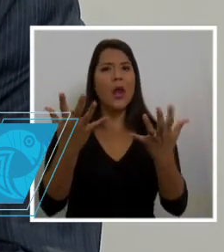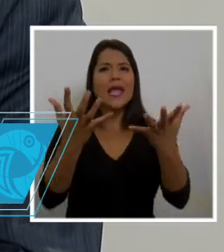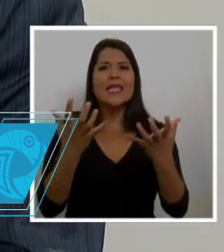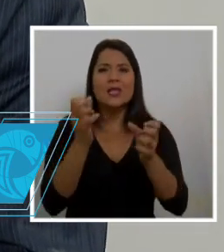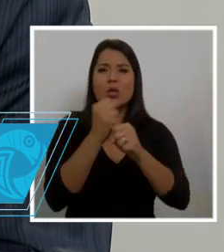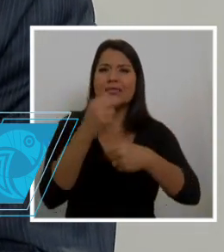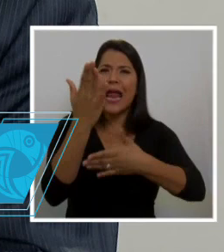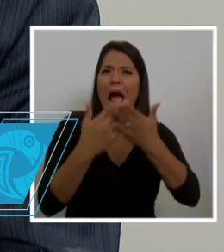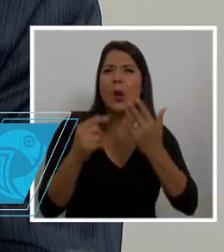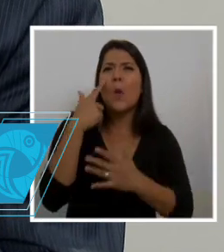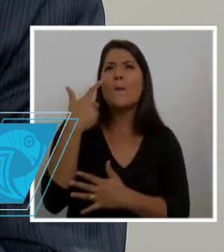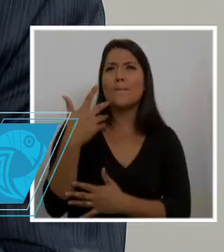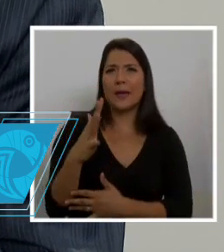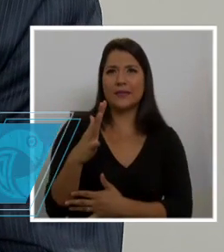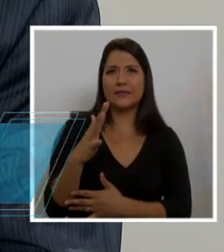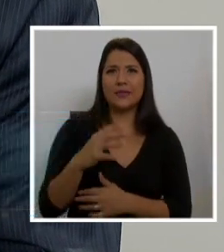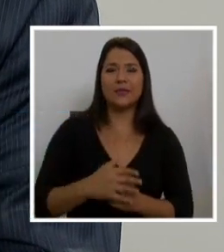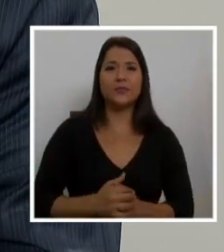llamaron a cuentas.